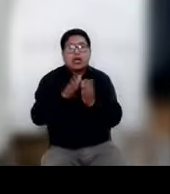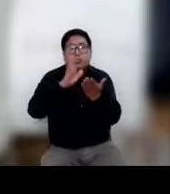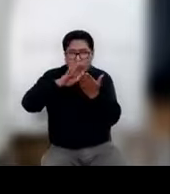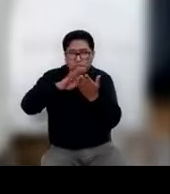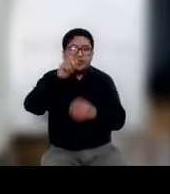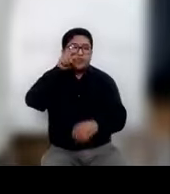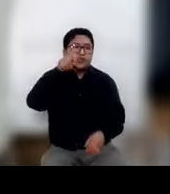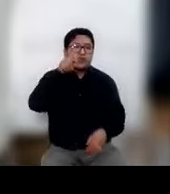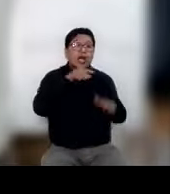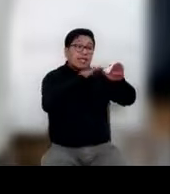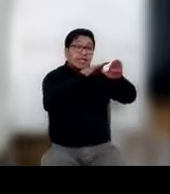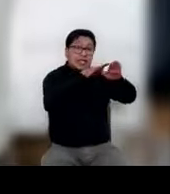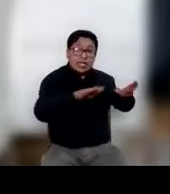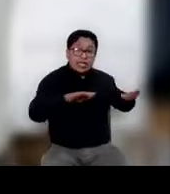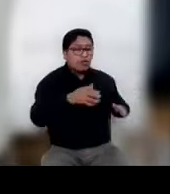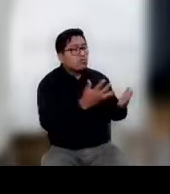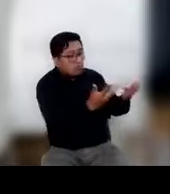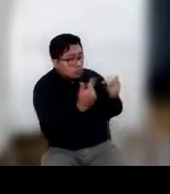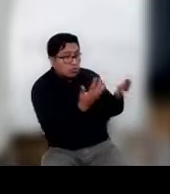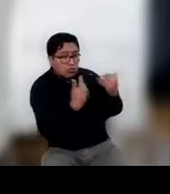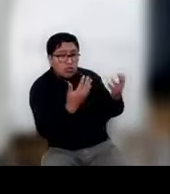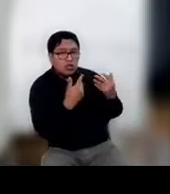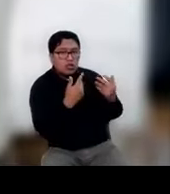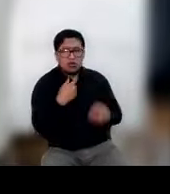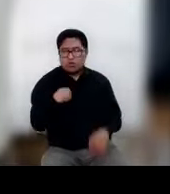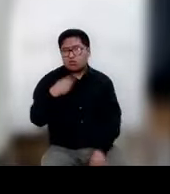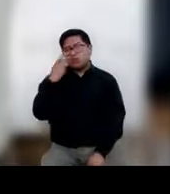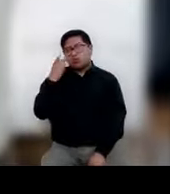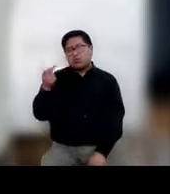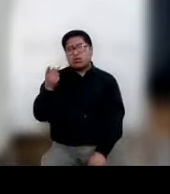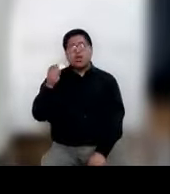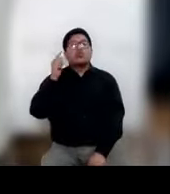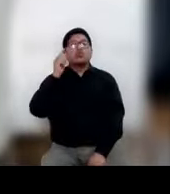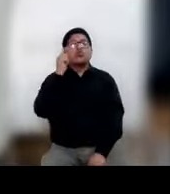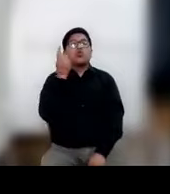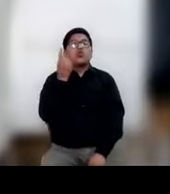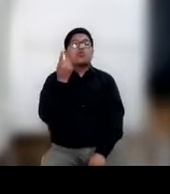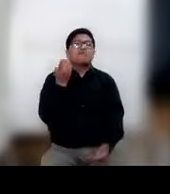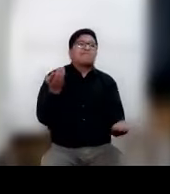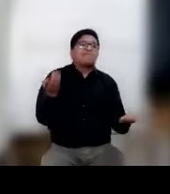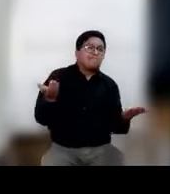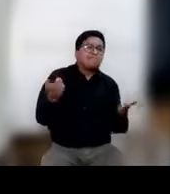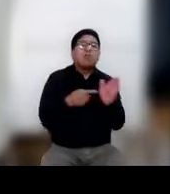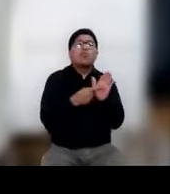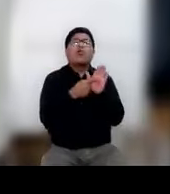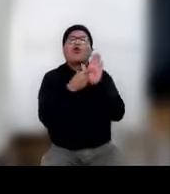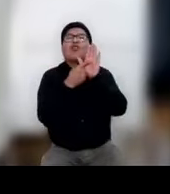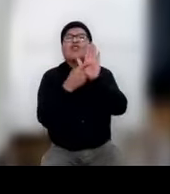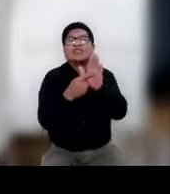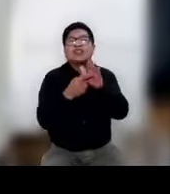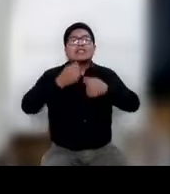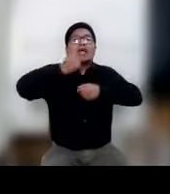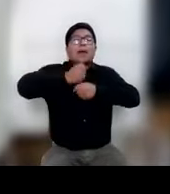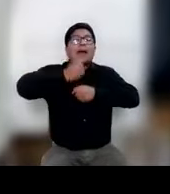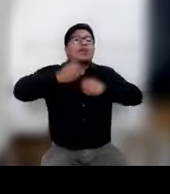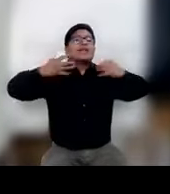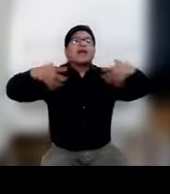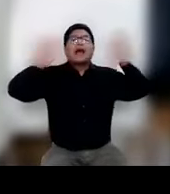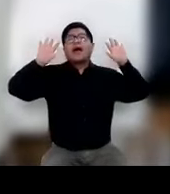expresando les están dando espacio cuando en realidad sencillamente a lo que ellos quieren es cumplir con él con su